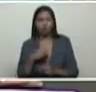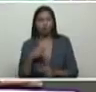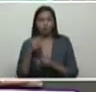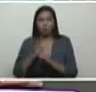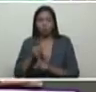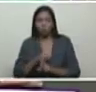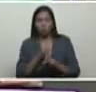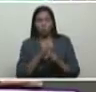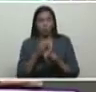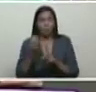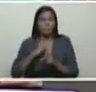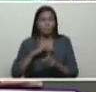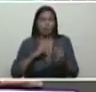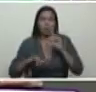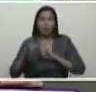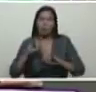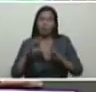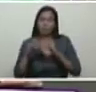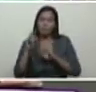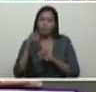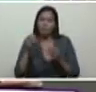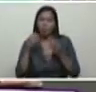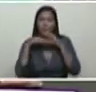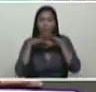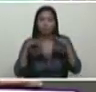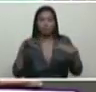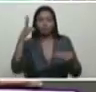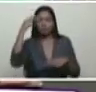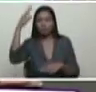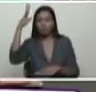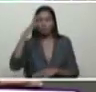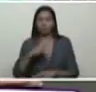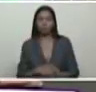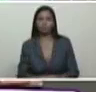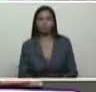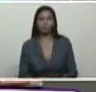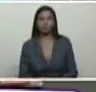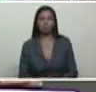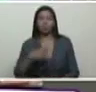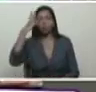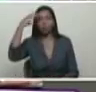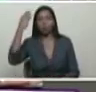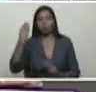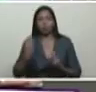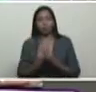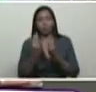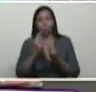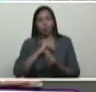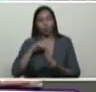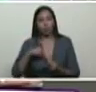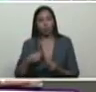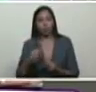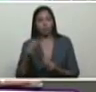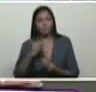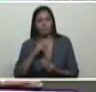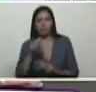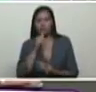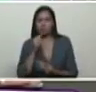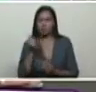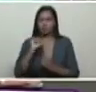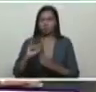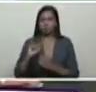amor y con la bendición de nuestro Dios, sin lugar a dudas. Dios con nosotros, ¿quién en